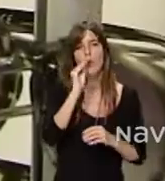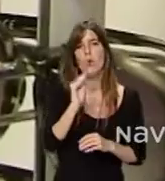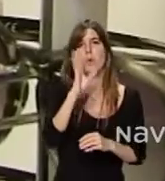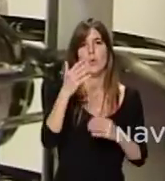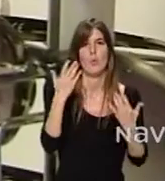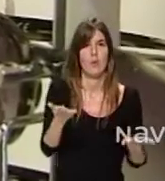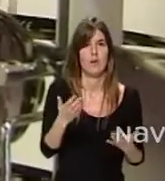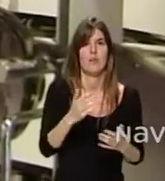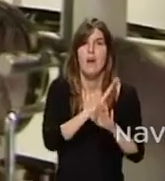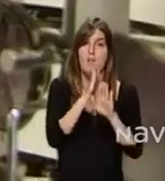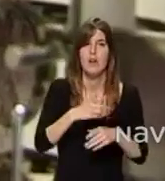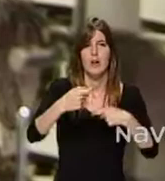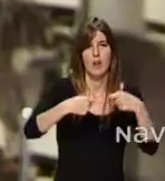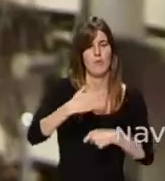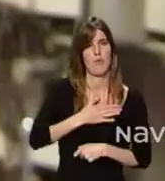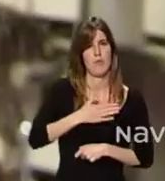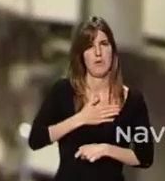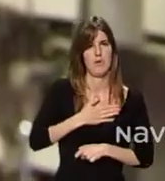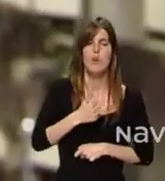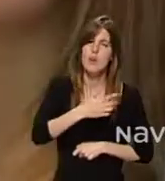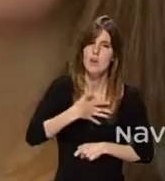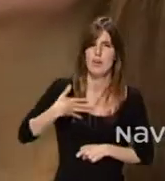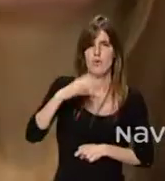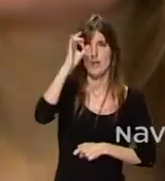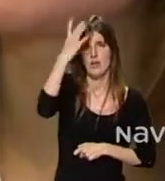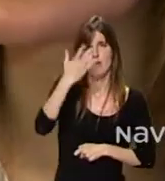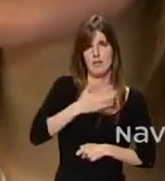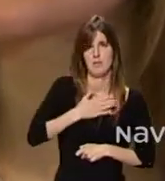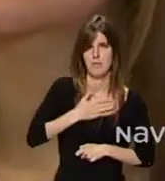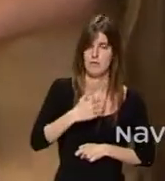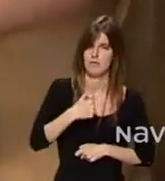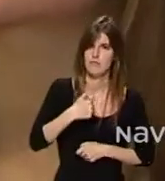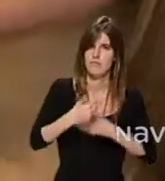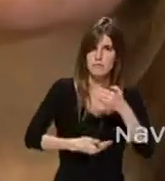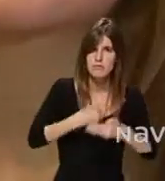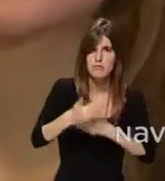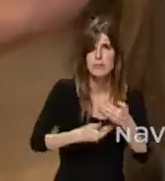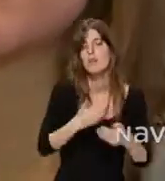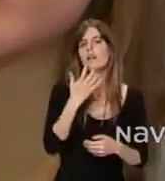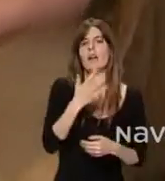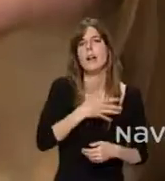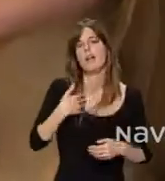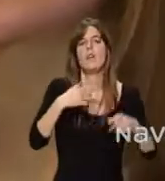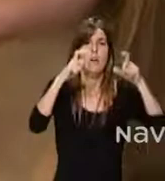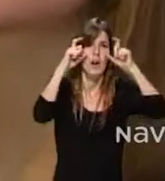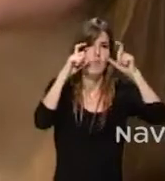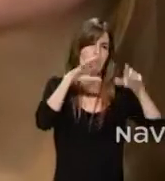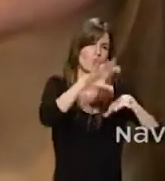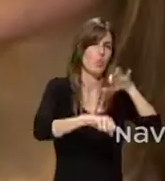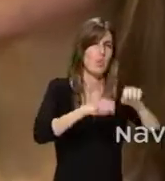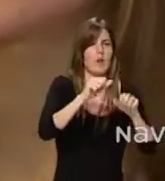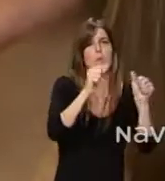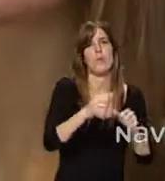creo que es al final, pues lo que quieres hacer lo puedes llevar a cabo, si tienes una idea, pues de comprar gafas, las que quieres,